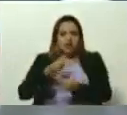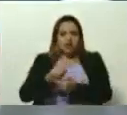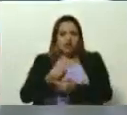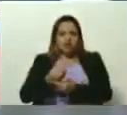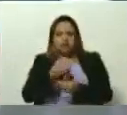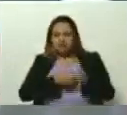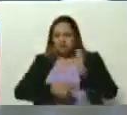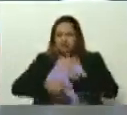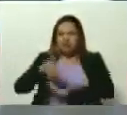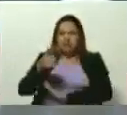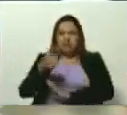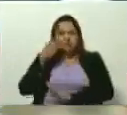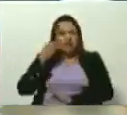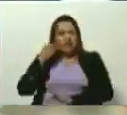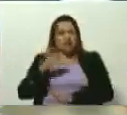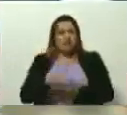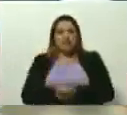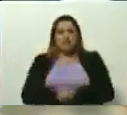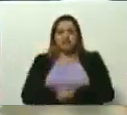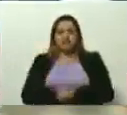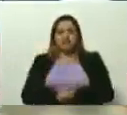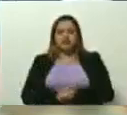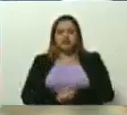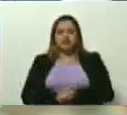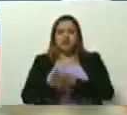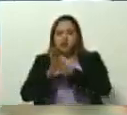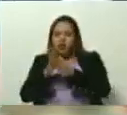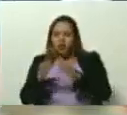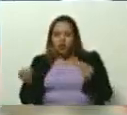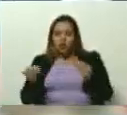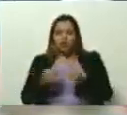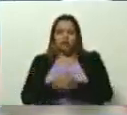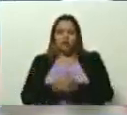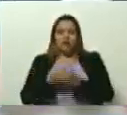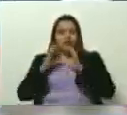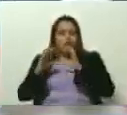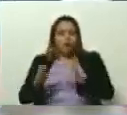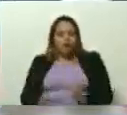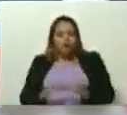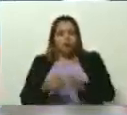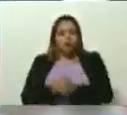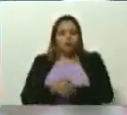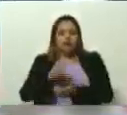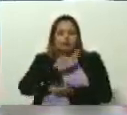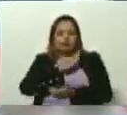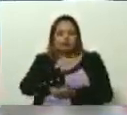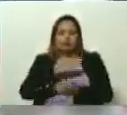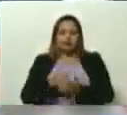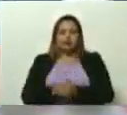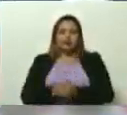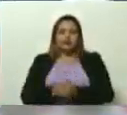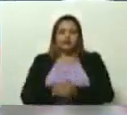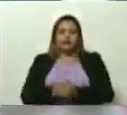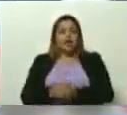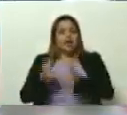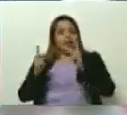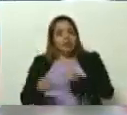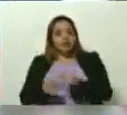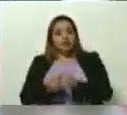máxima experiencia de todos los cuerpos con los que contamos y además de